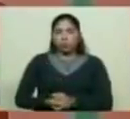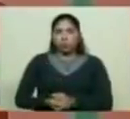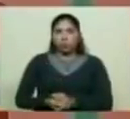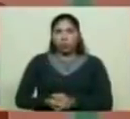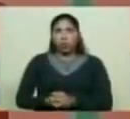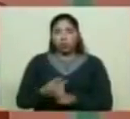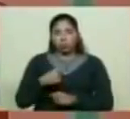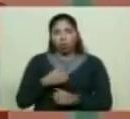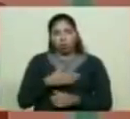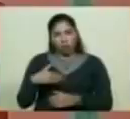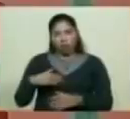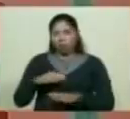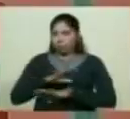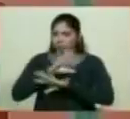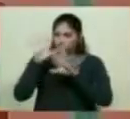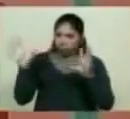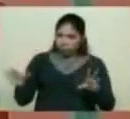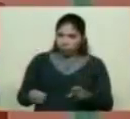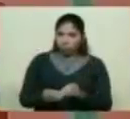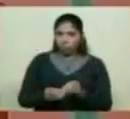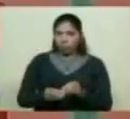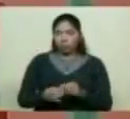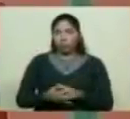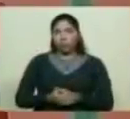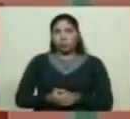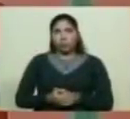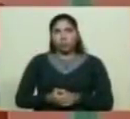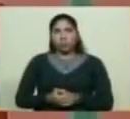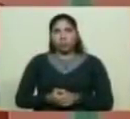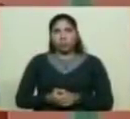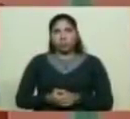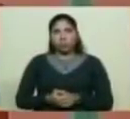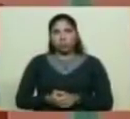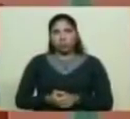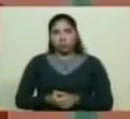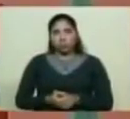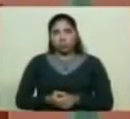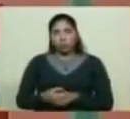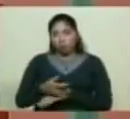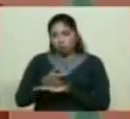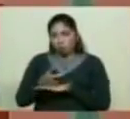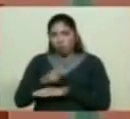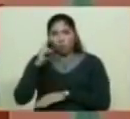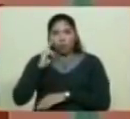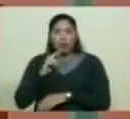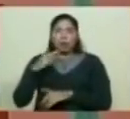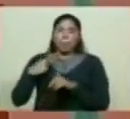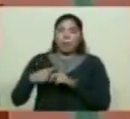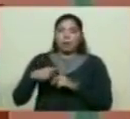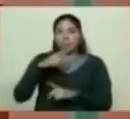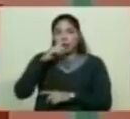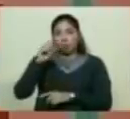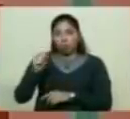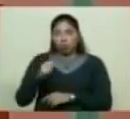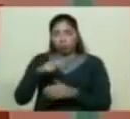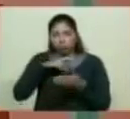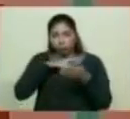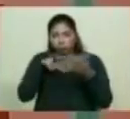terminar este saludo en nombre del gobierno bolivariano y del presidente nicolás maduro moros leyendo